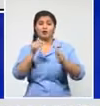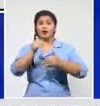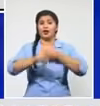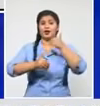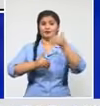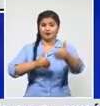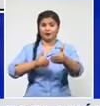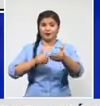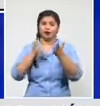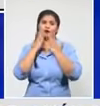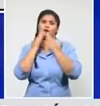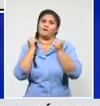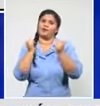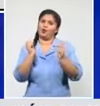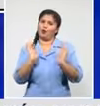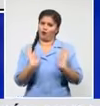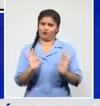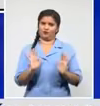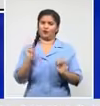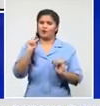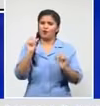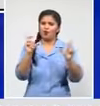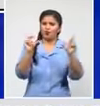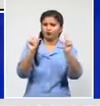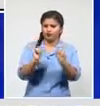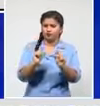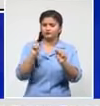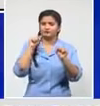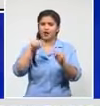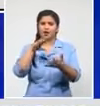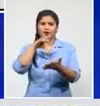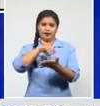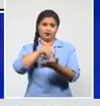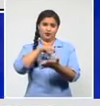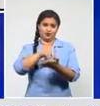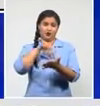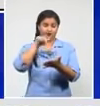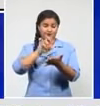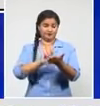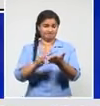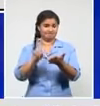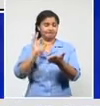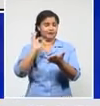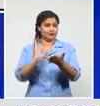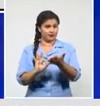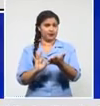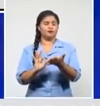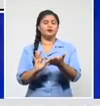recuperación en su territorio y tiene un número de